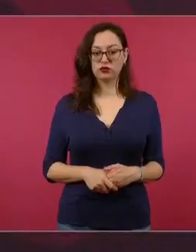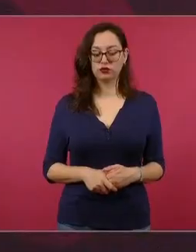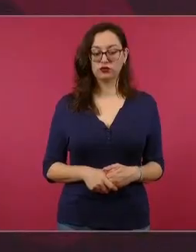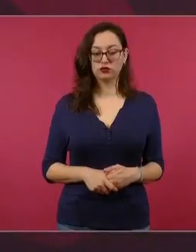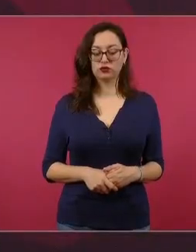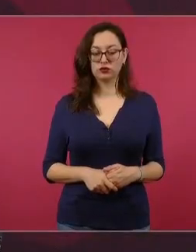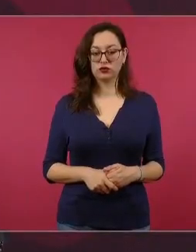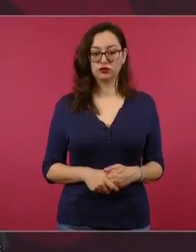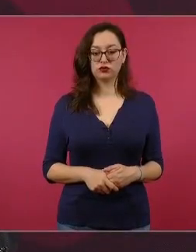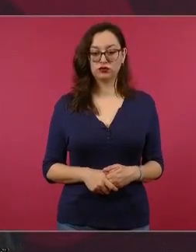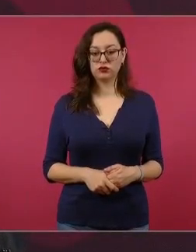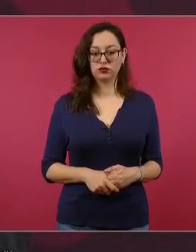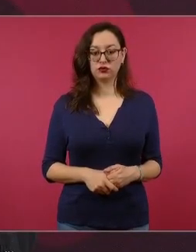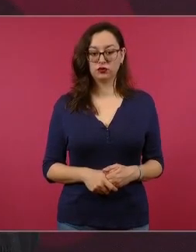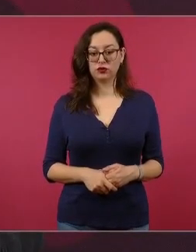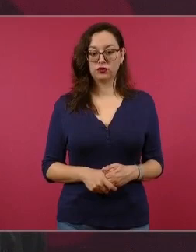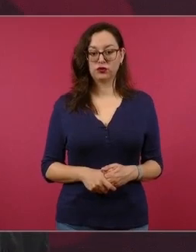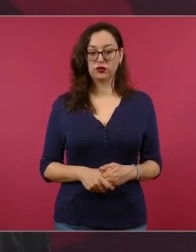su equipo, ella,